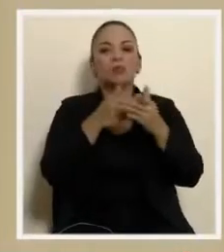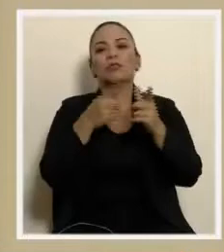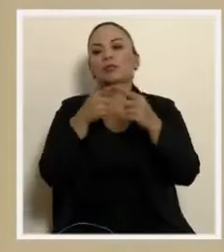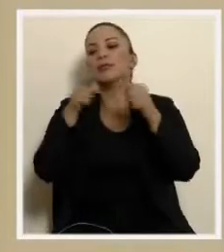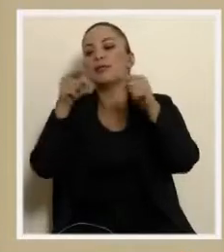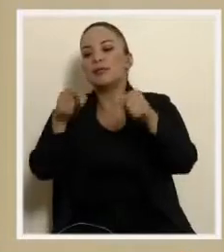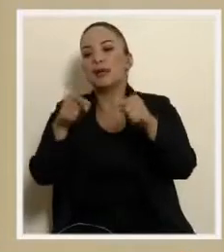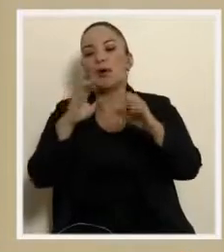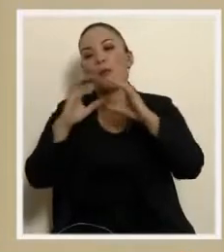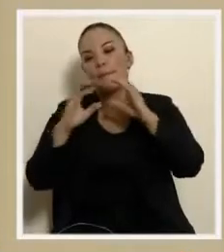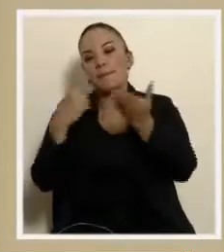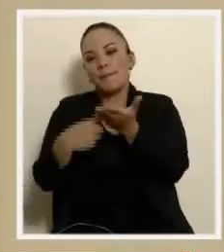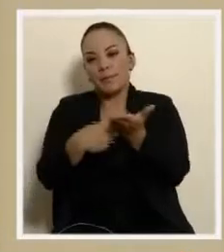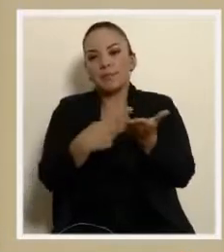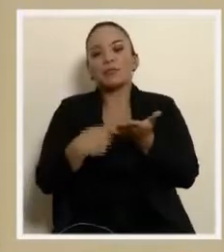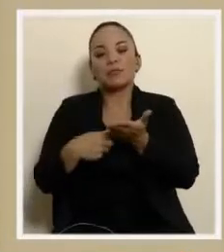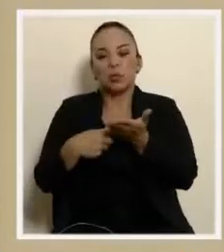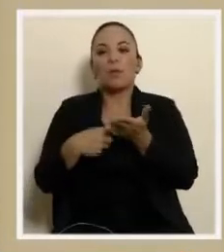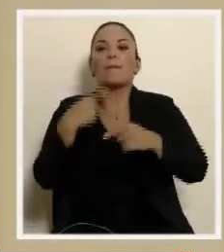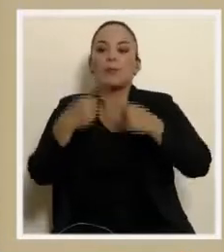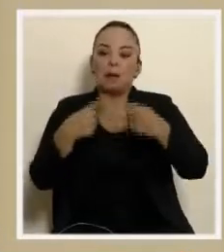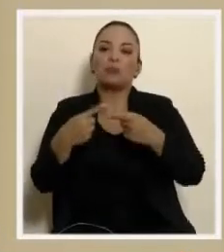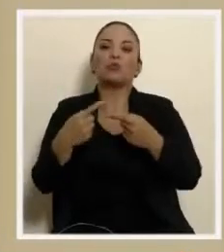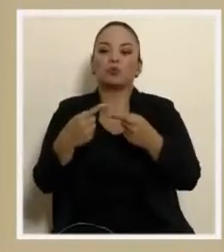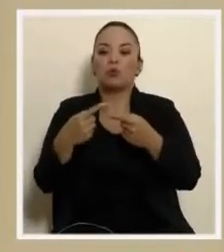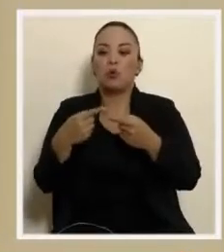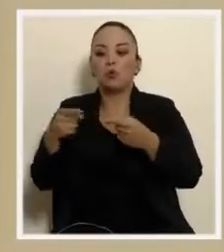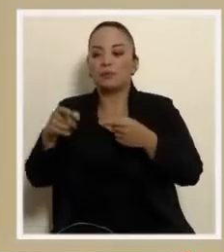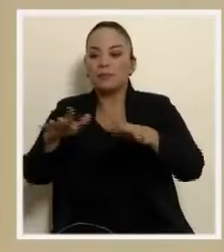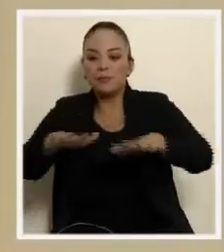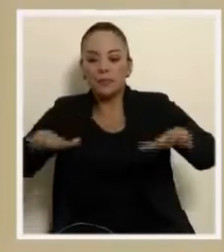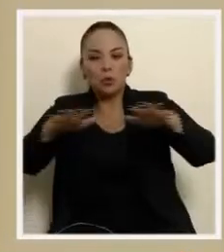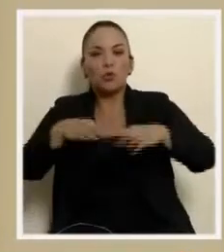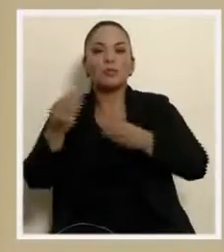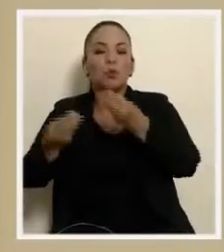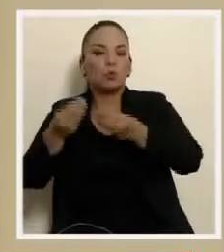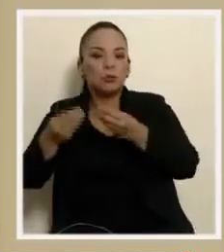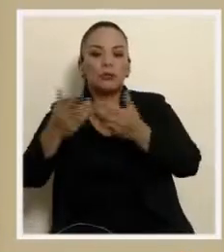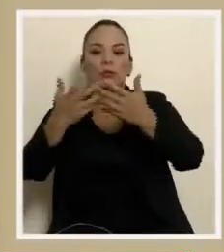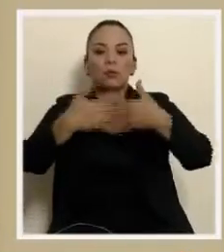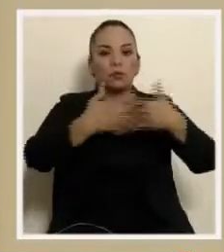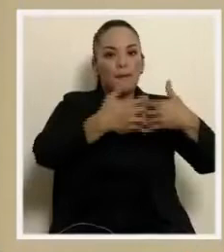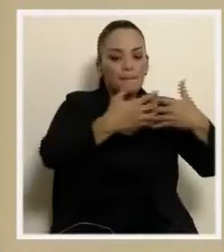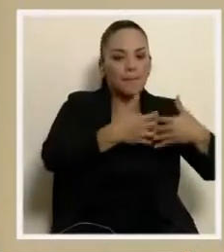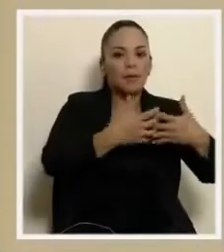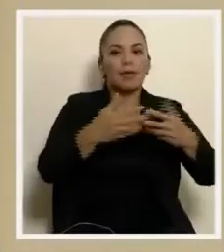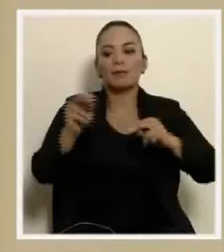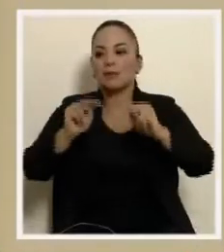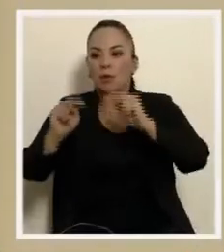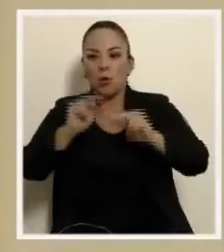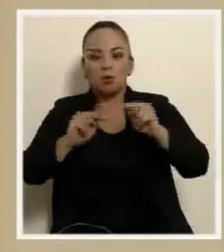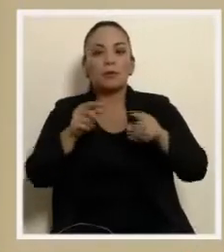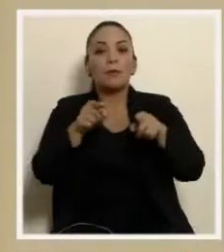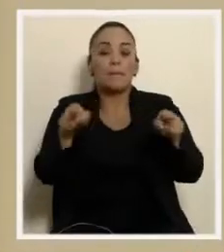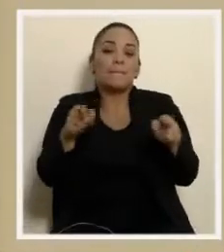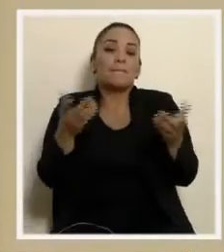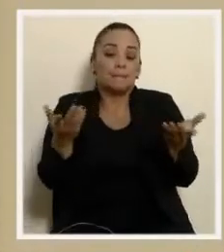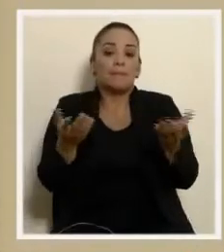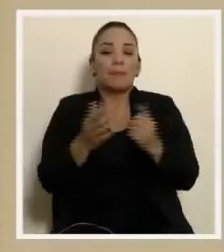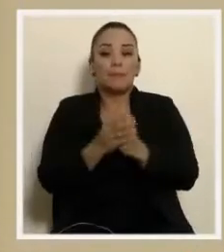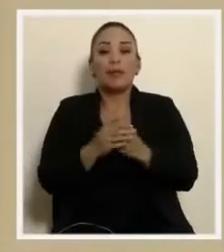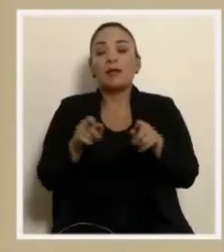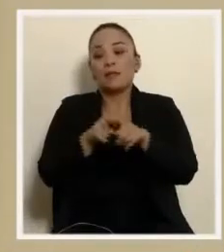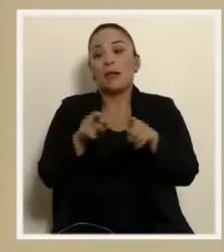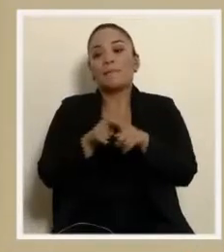tener con los sectores productivos, con las cámaras también para poder, y con